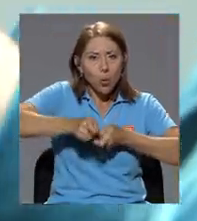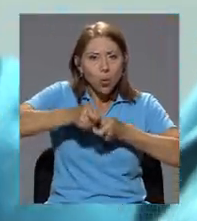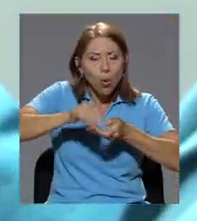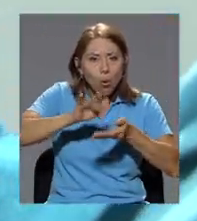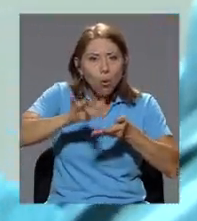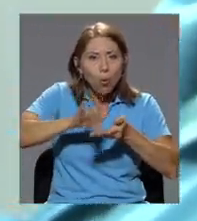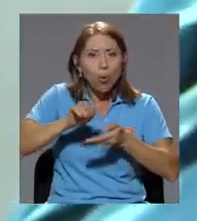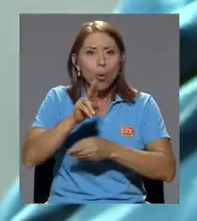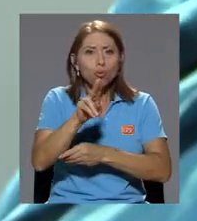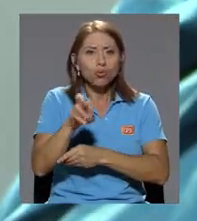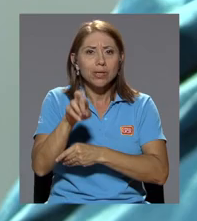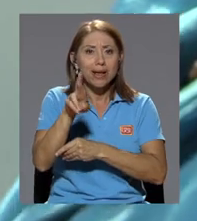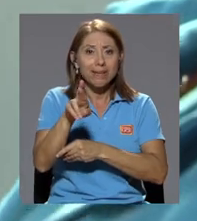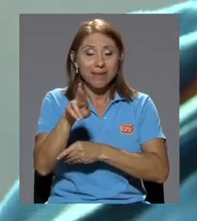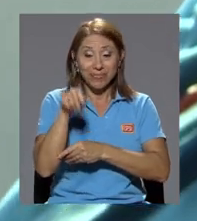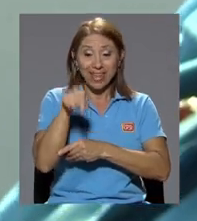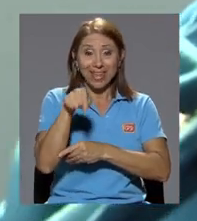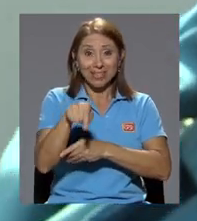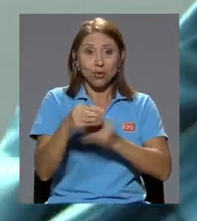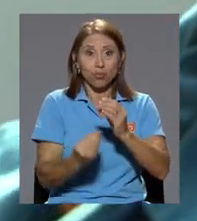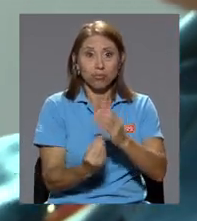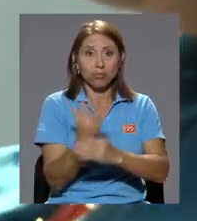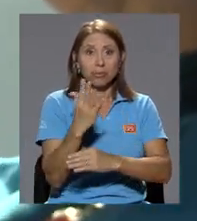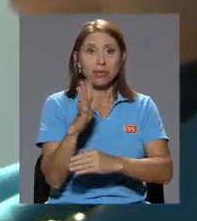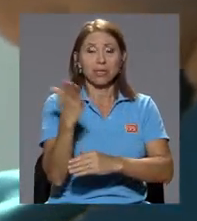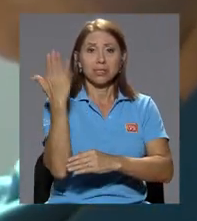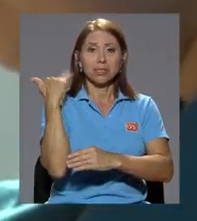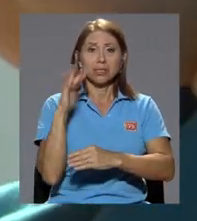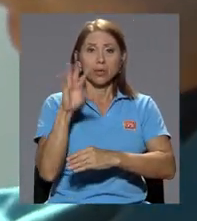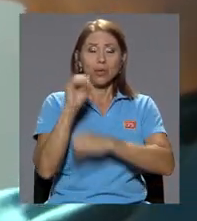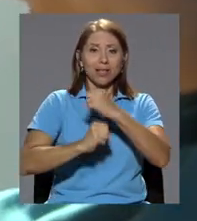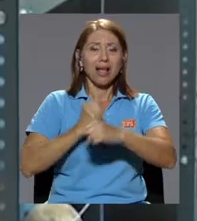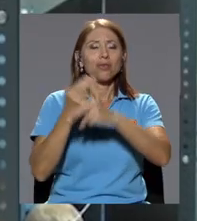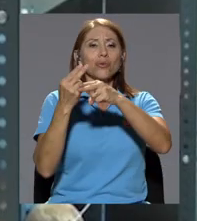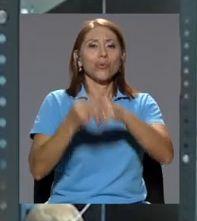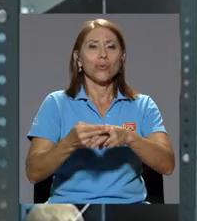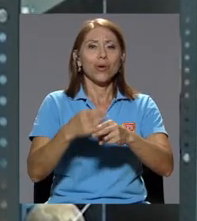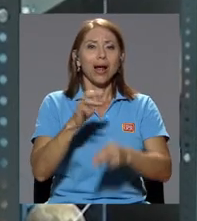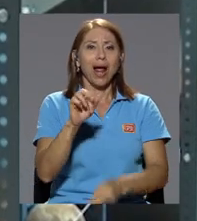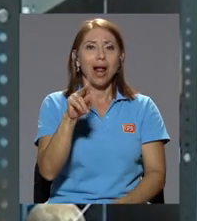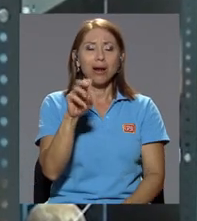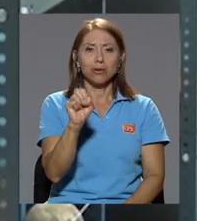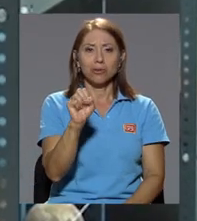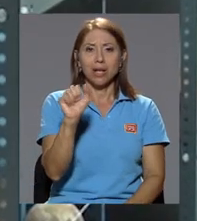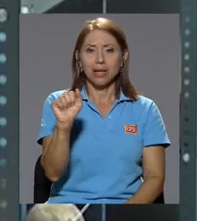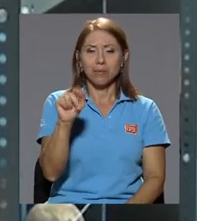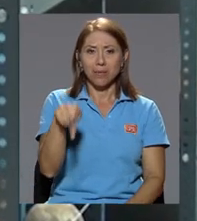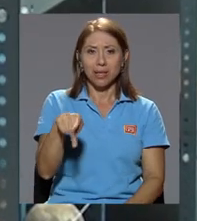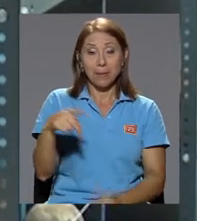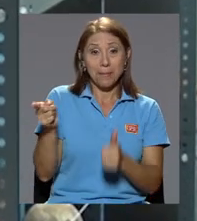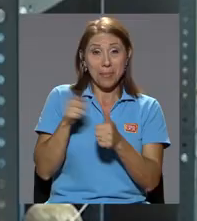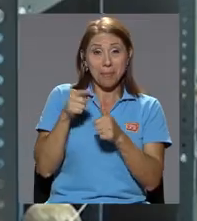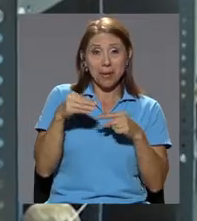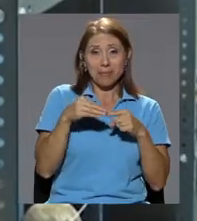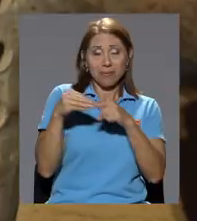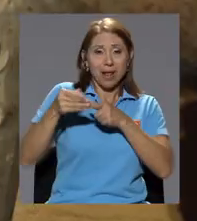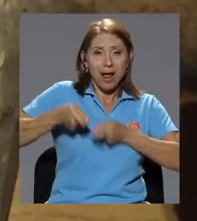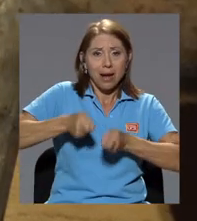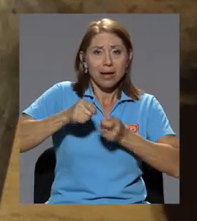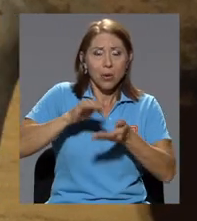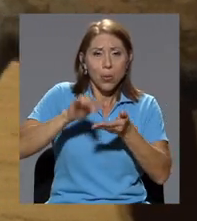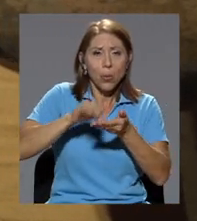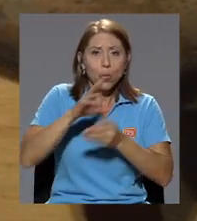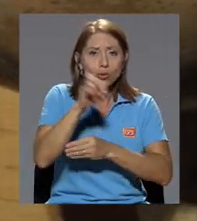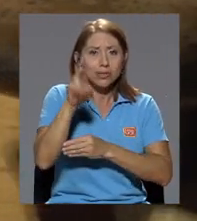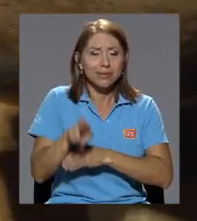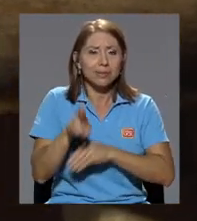UCR. Este lugar nace hace 50 años y lleva el nombre de Carlos Aguilar Piedra, primer arqueólogo costarricense y